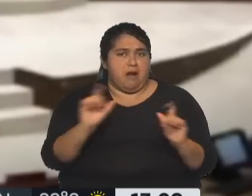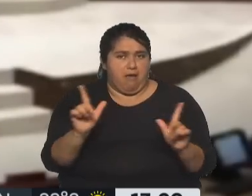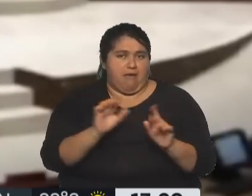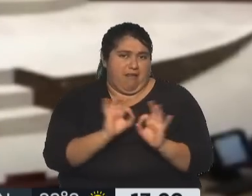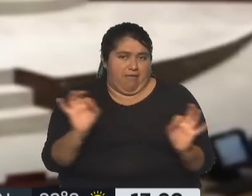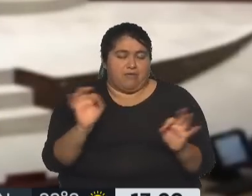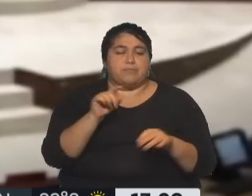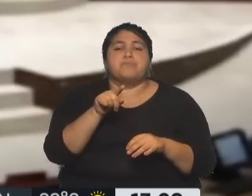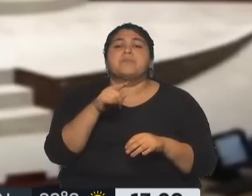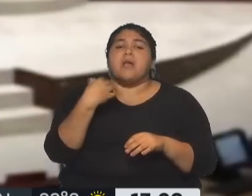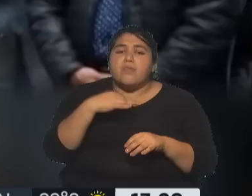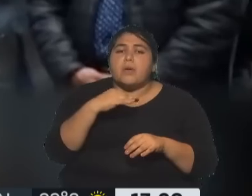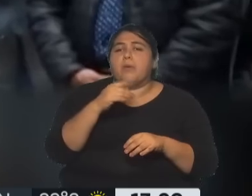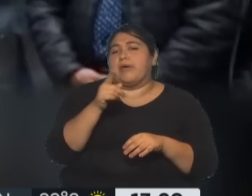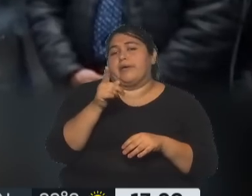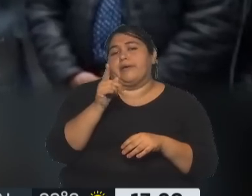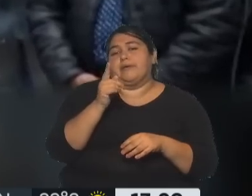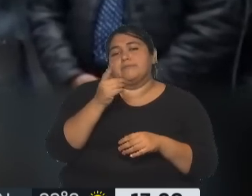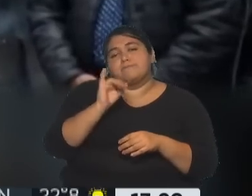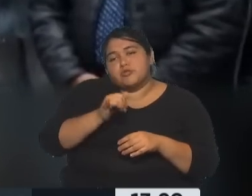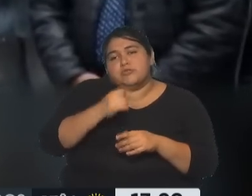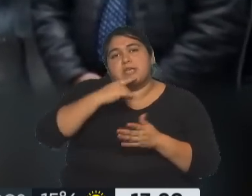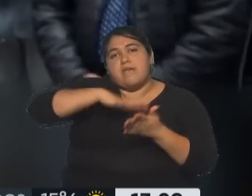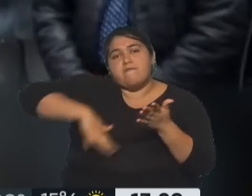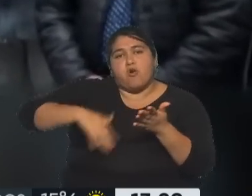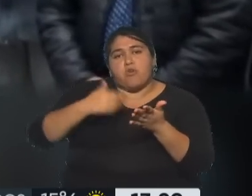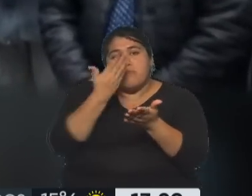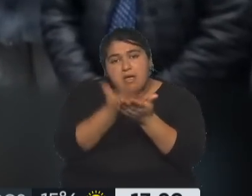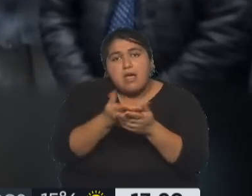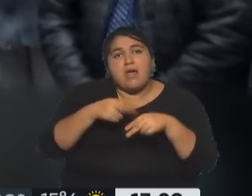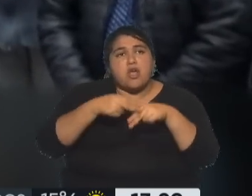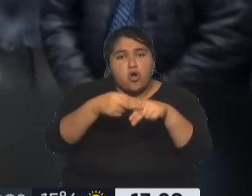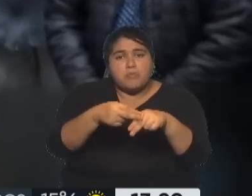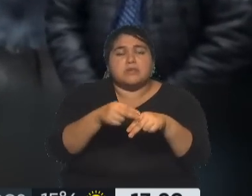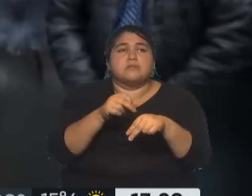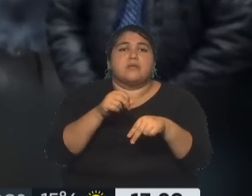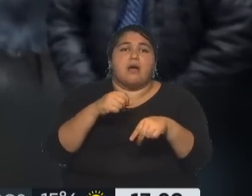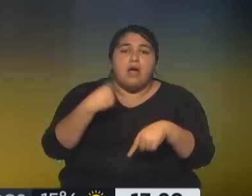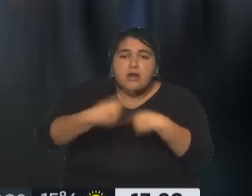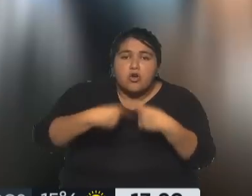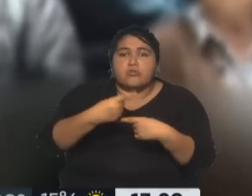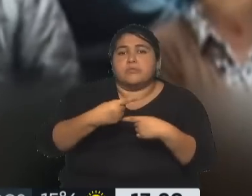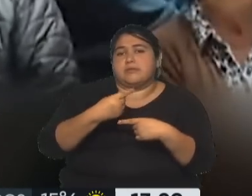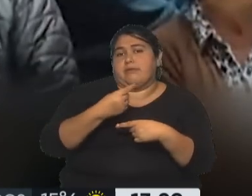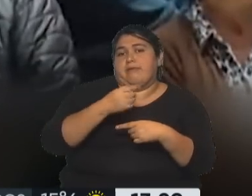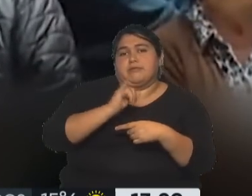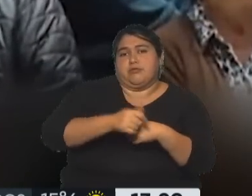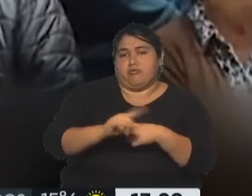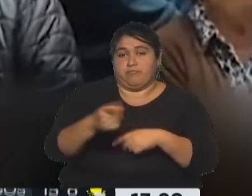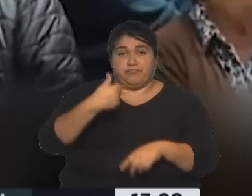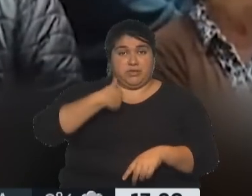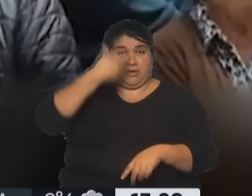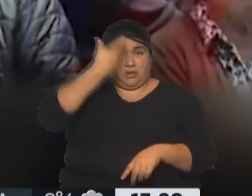las pruebas de la acusación y la defensa y redactar un informe en el que recomendará o no la continuidad del jury. Soy